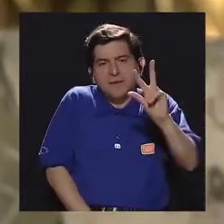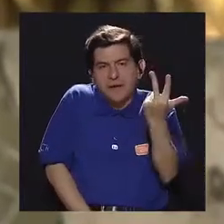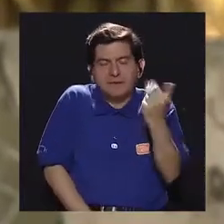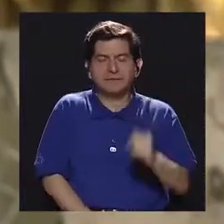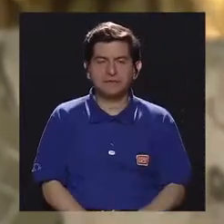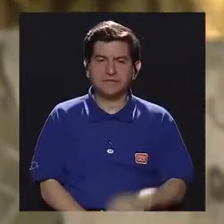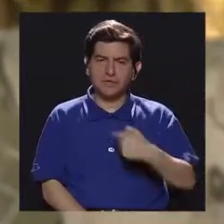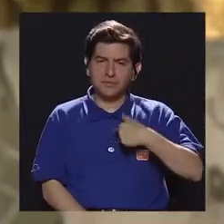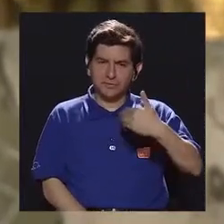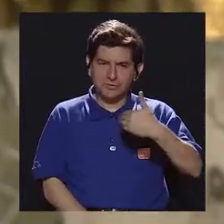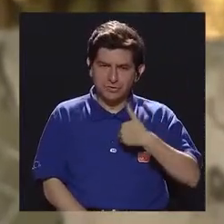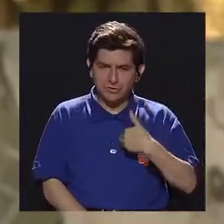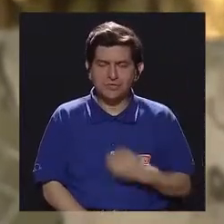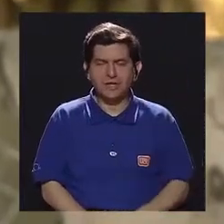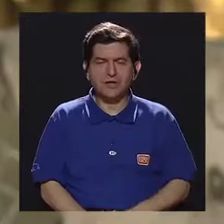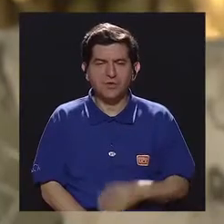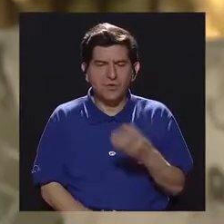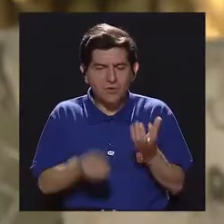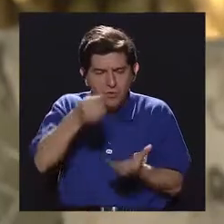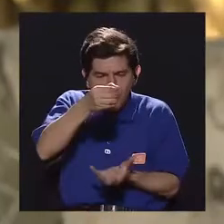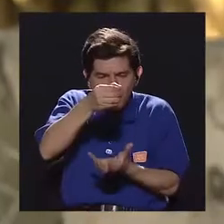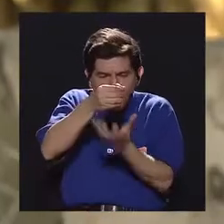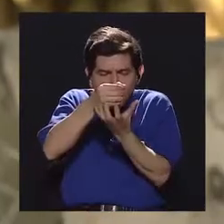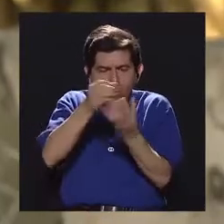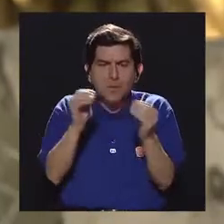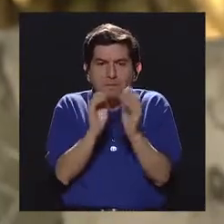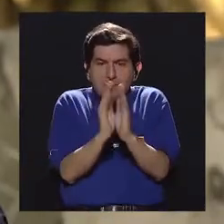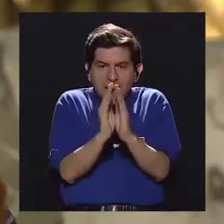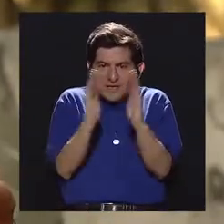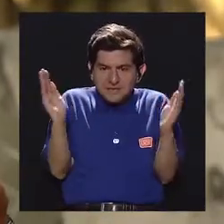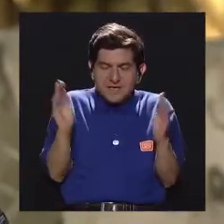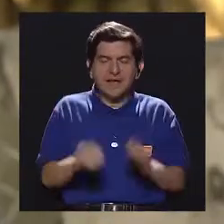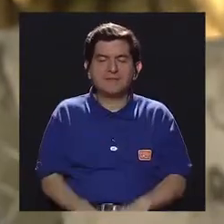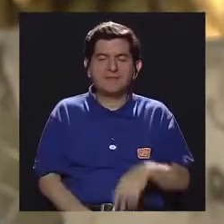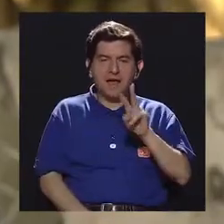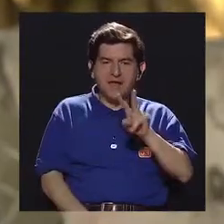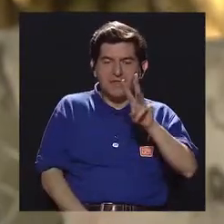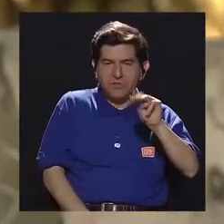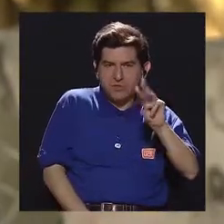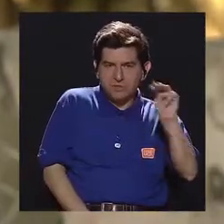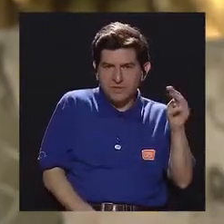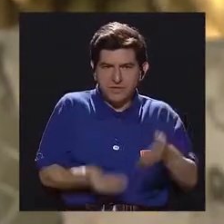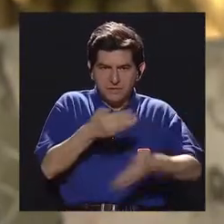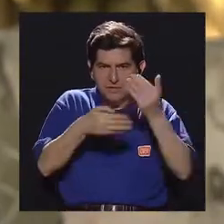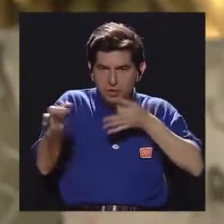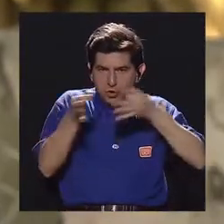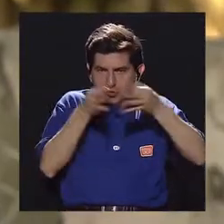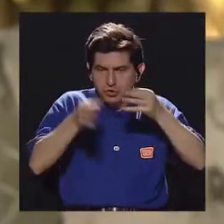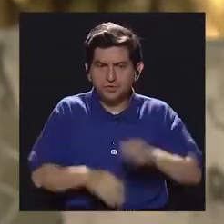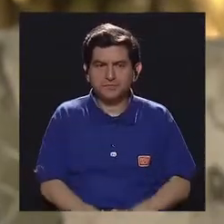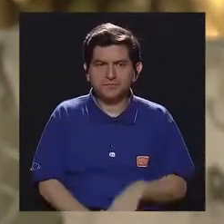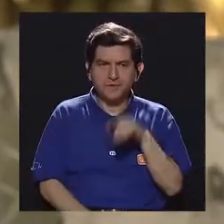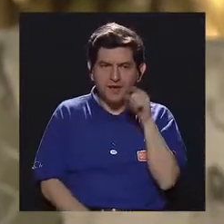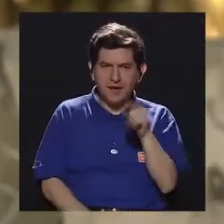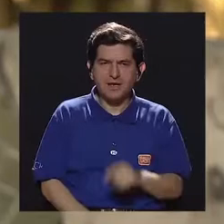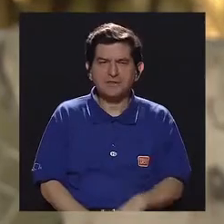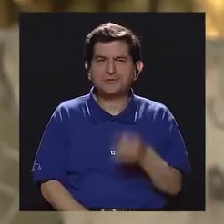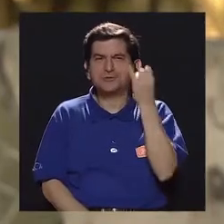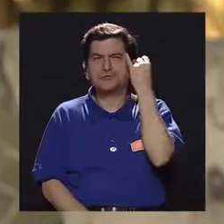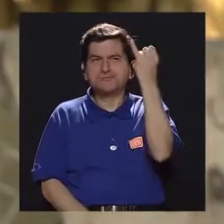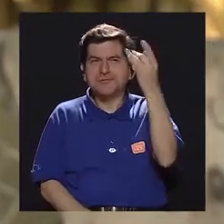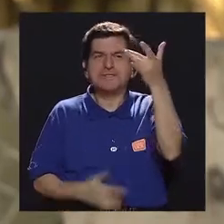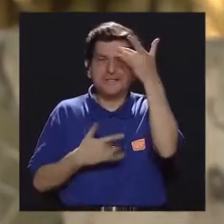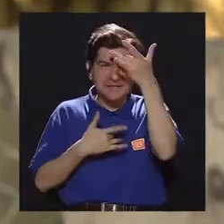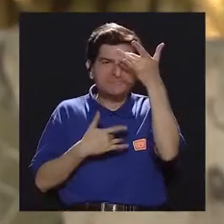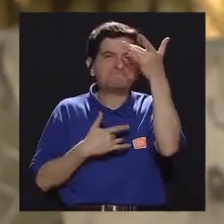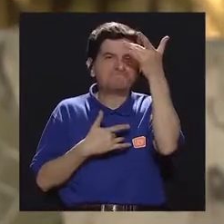molar. Si yo tengo un saco pericoronario más grande que ese valor de 2 milímetros que les comenté, eso es más